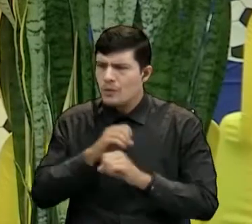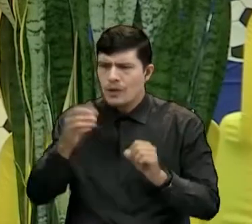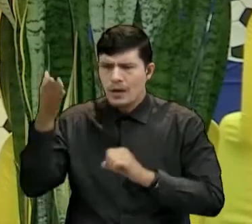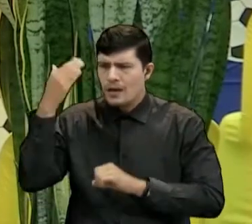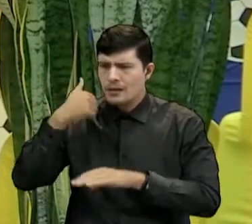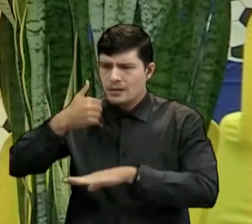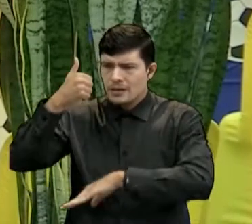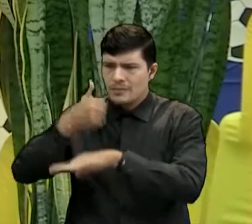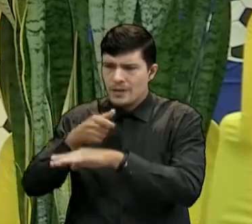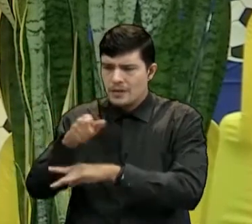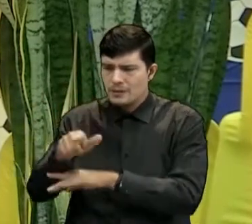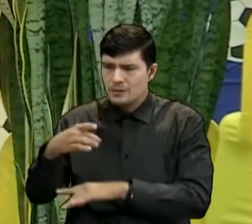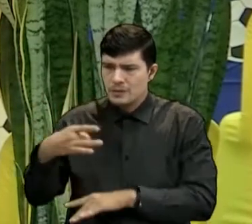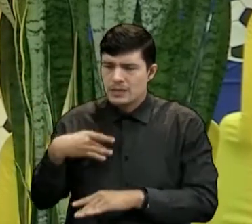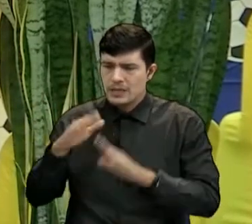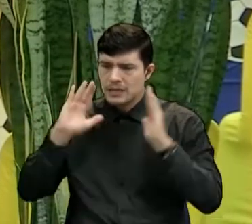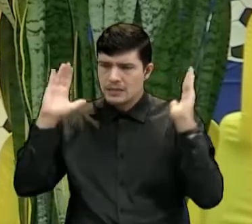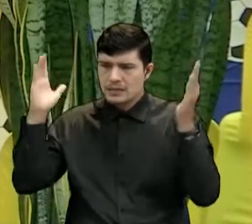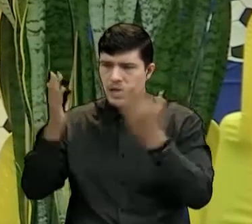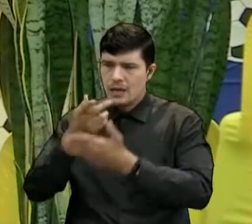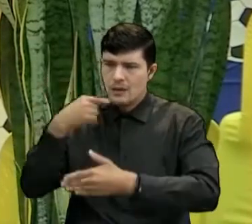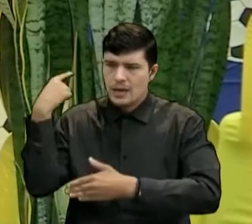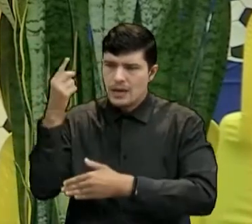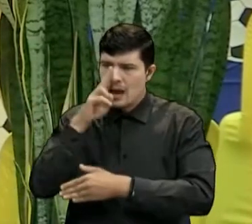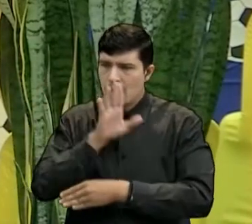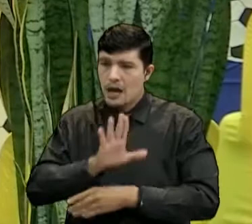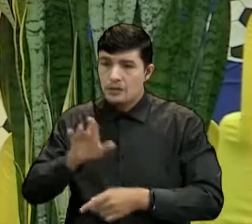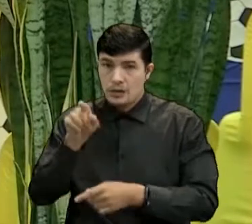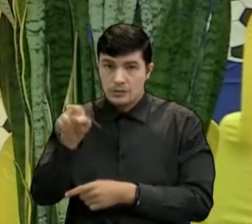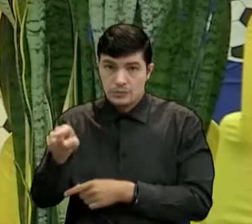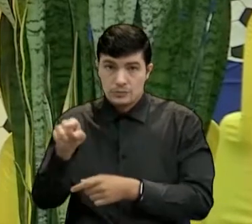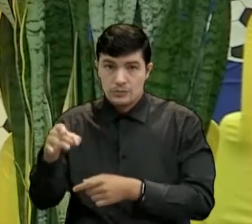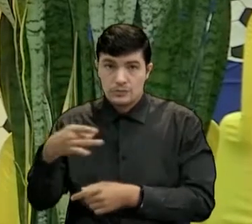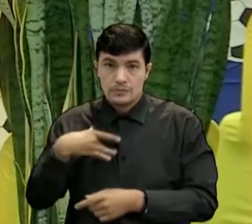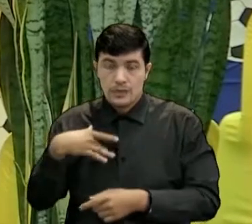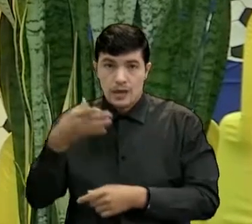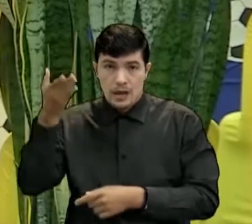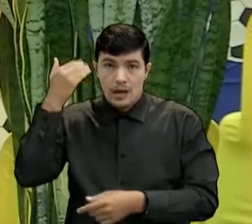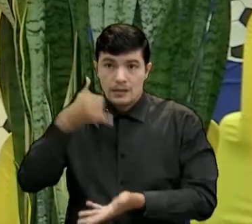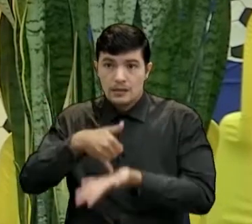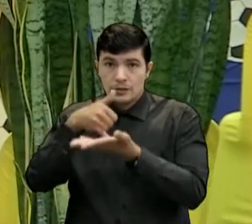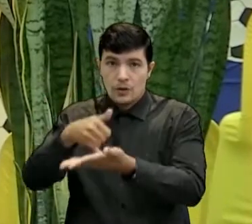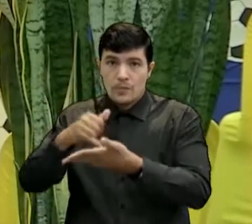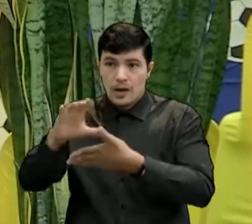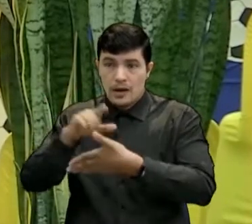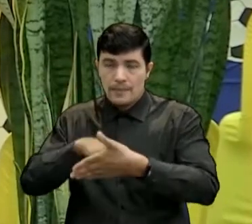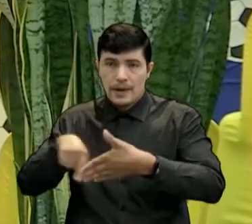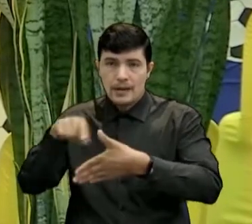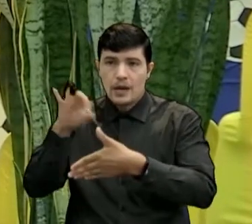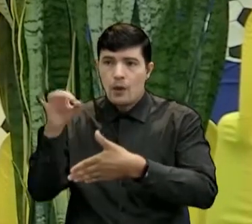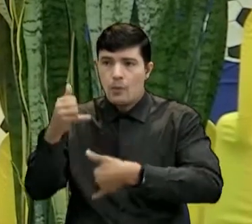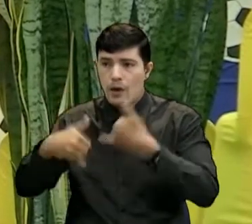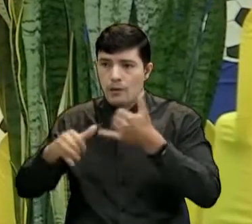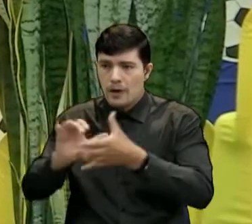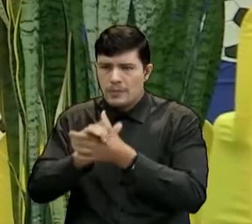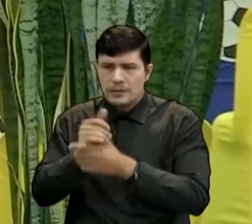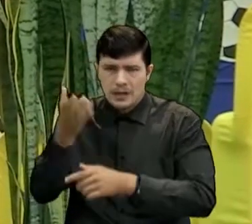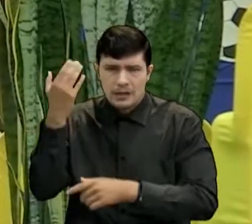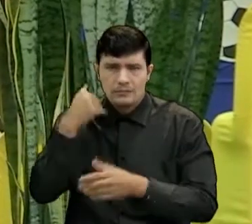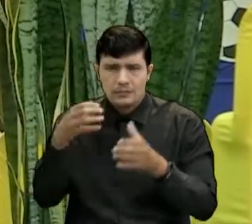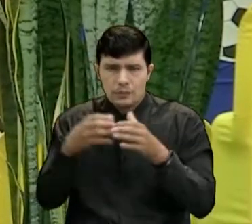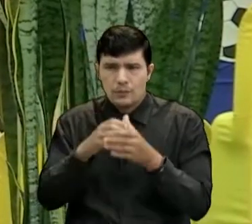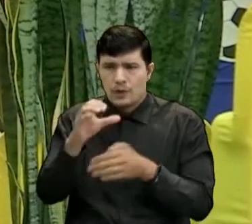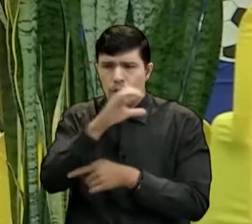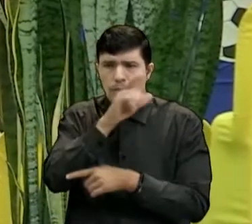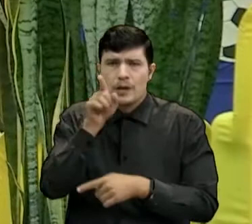Chile en el Estadio Nacional de Santiago. Es la primera vez que lo dirige porque había estado en Copa América y en partidos amistosos. Ya había dirigido allí con la selección